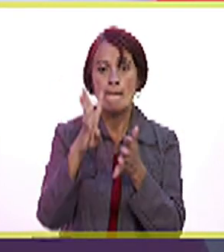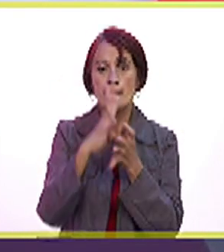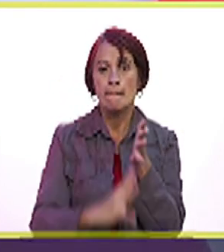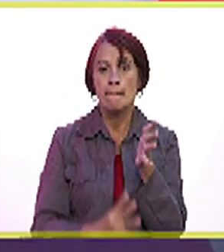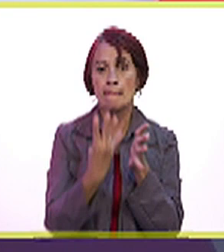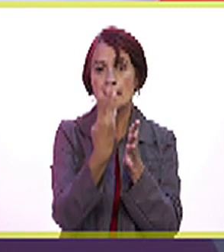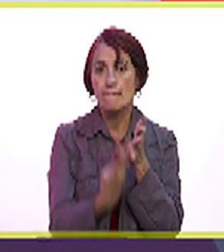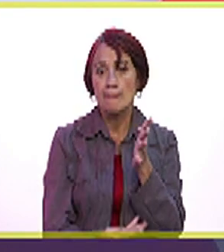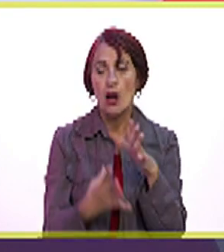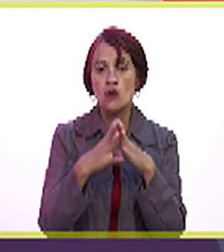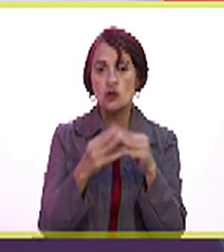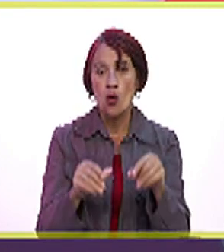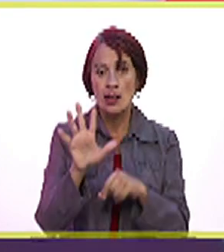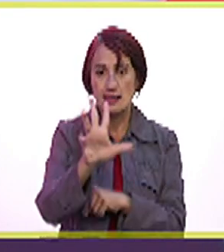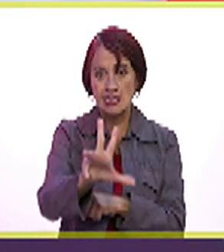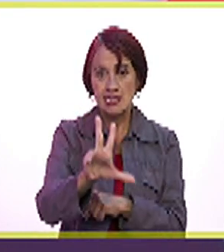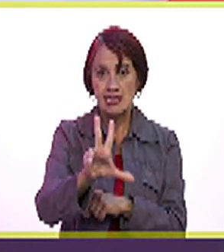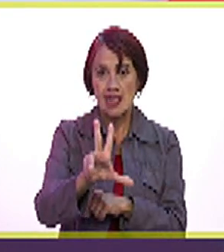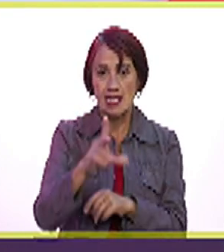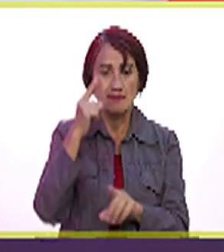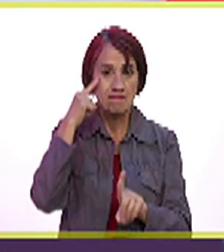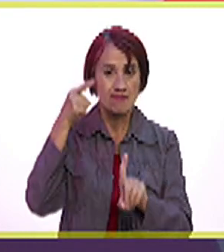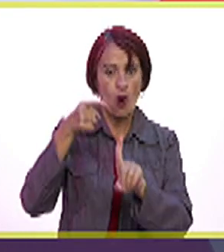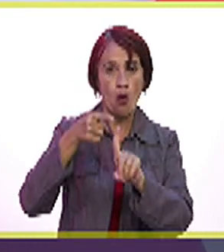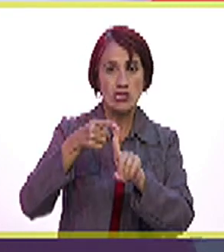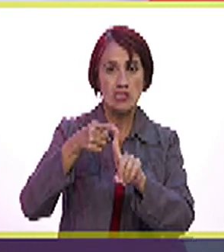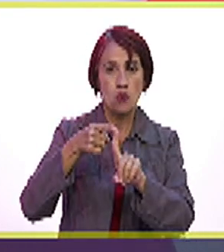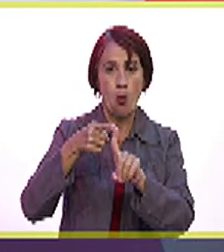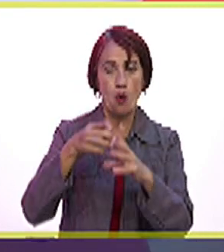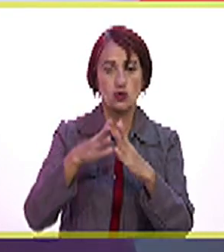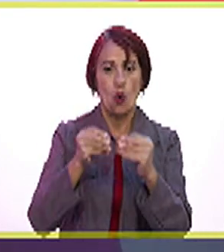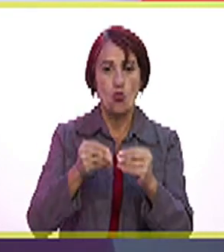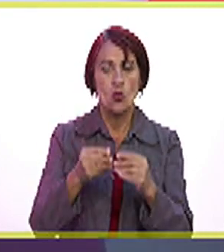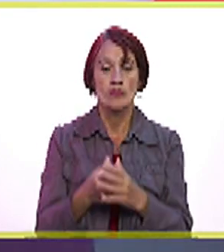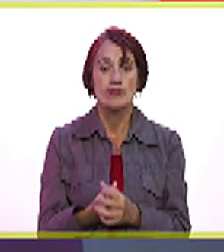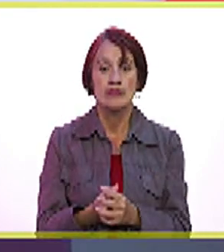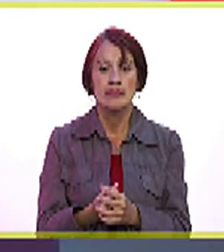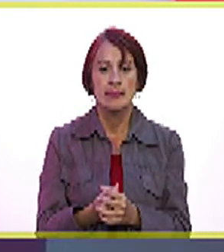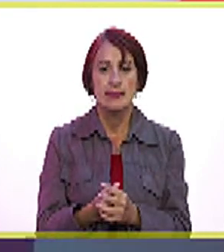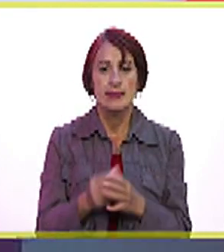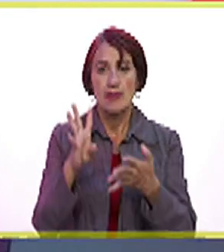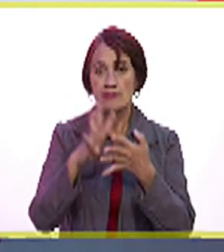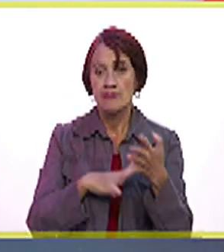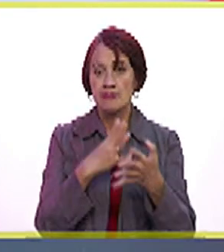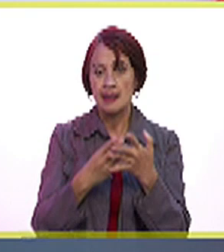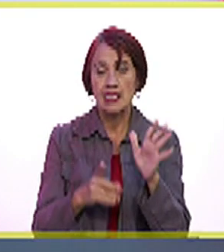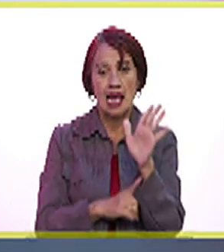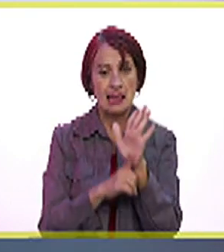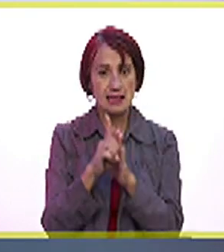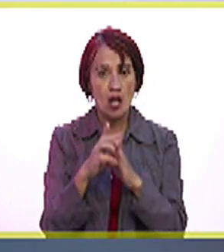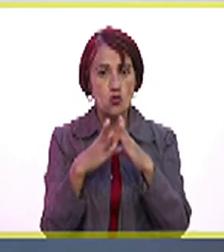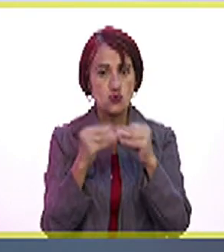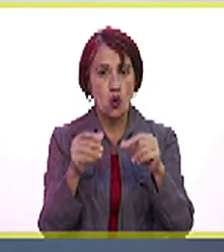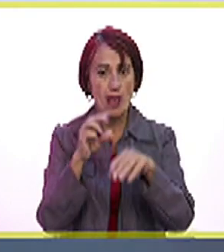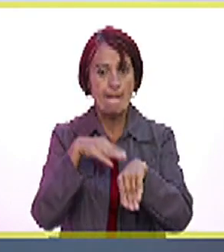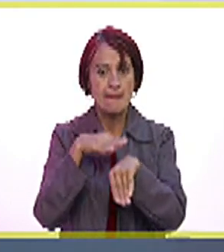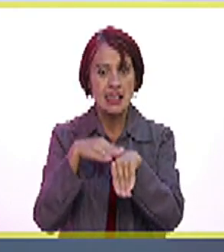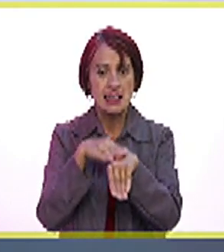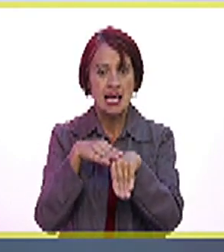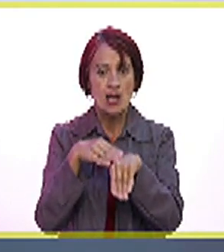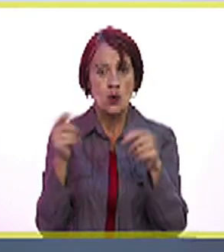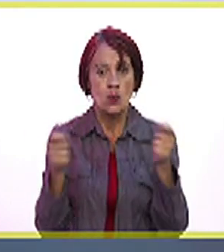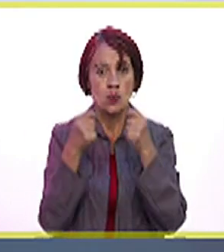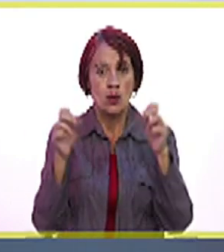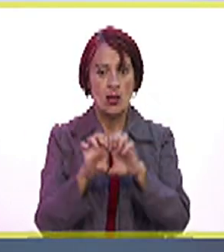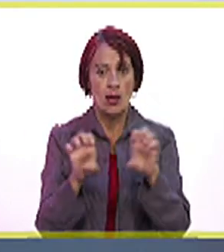matemáticos en este tercer reto estudiantil de matemática que está desarrollando el Ministerio del Poder Popular para la